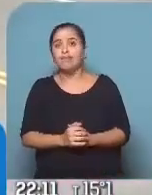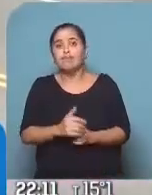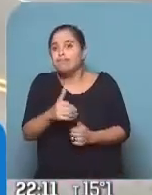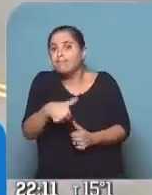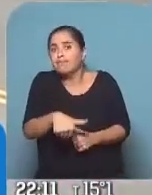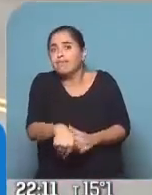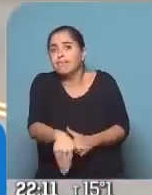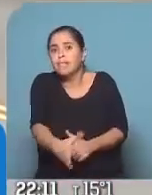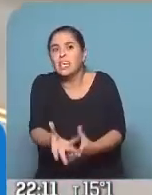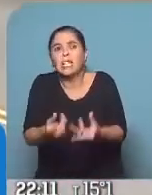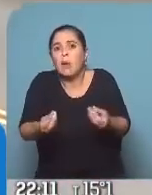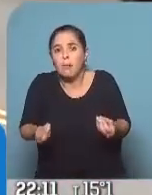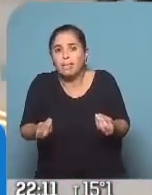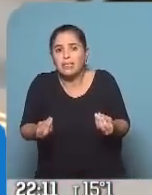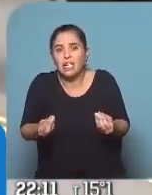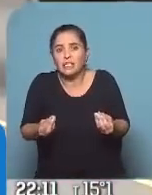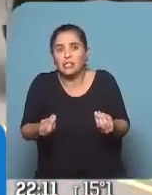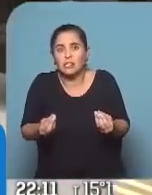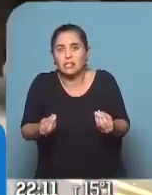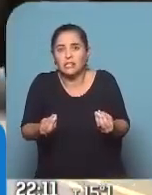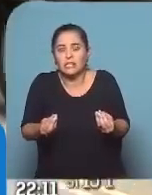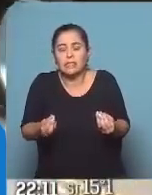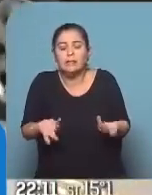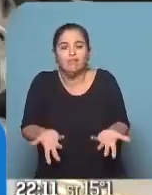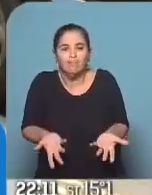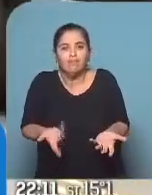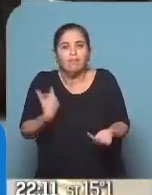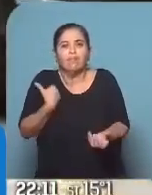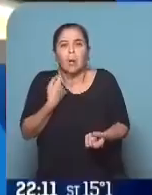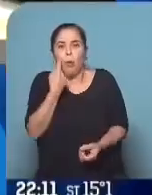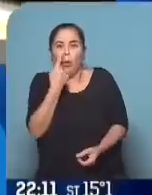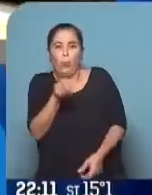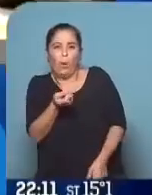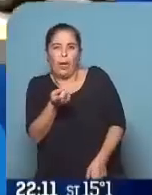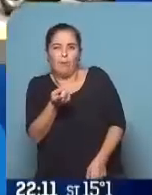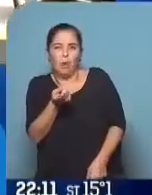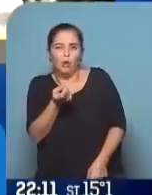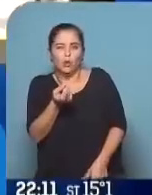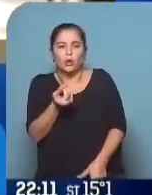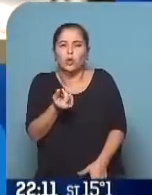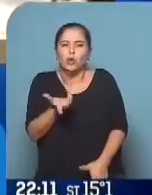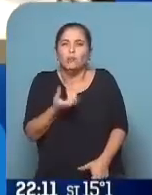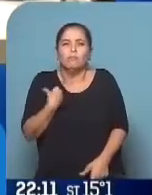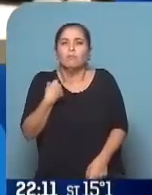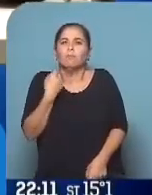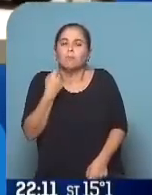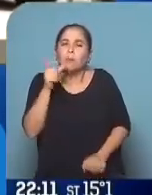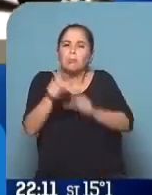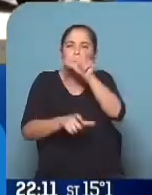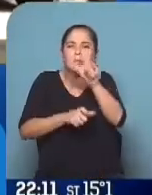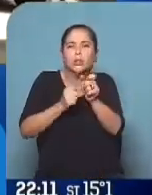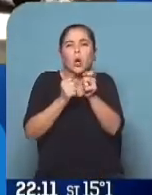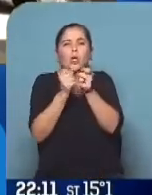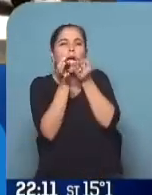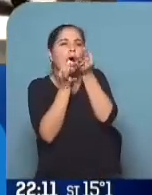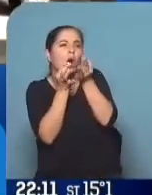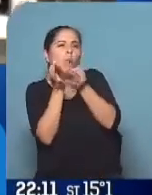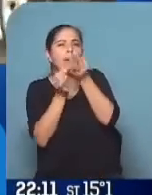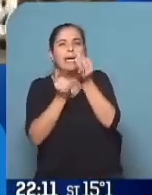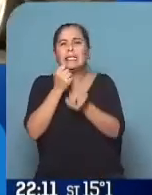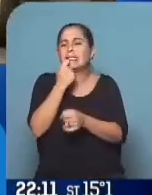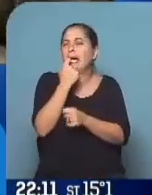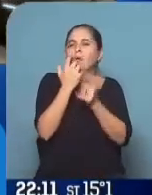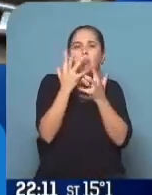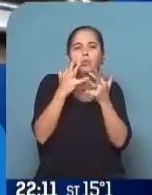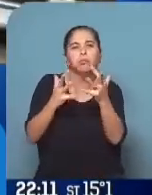escuchar palabras controvertidas y comentarios también disímiles. Yo creo que esto tiene que ver con